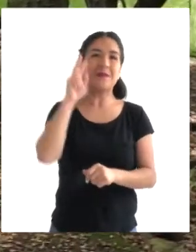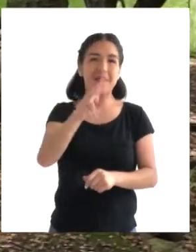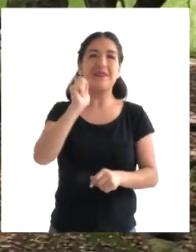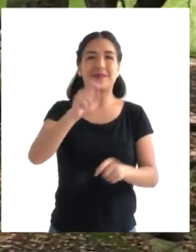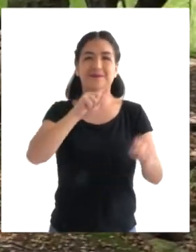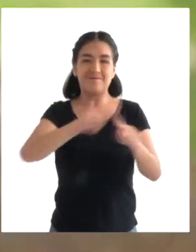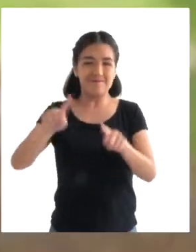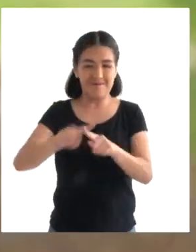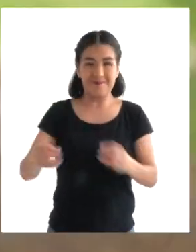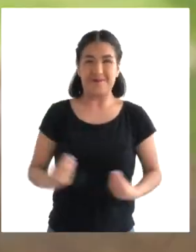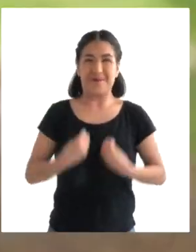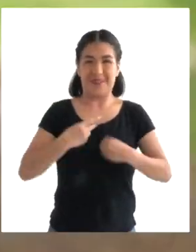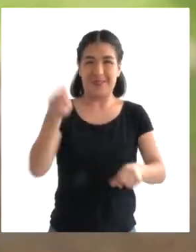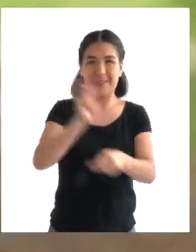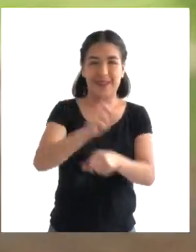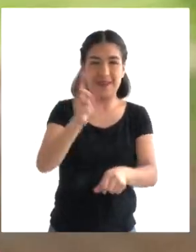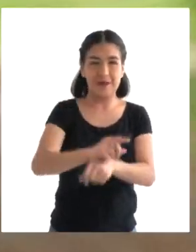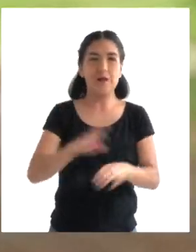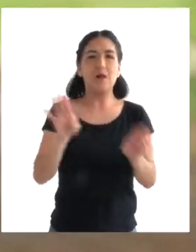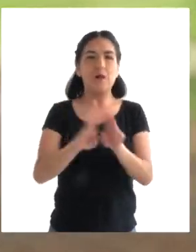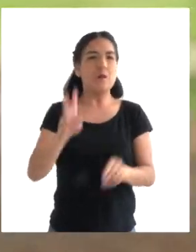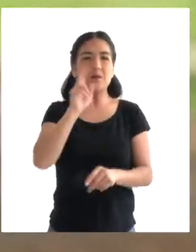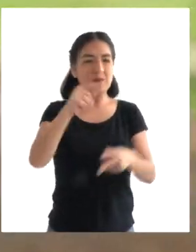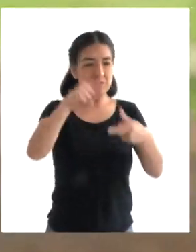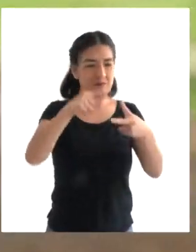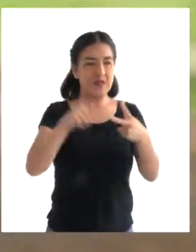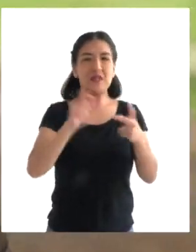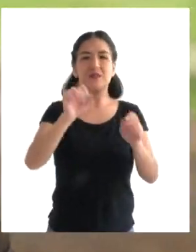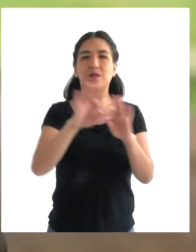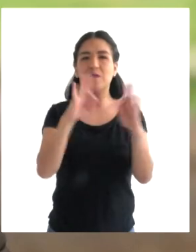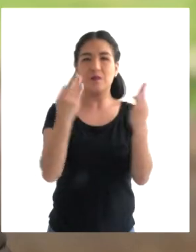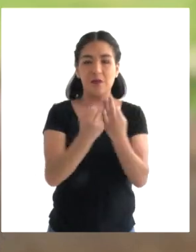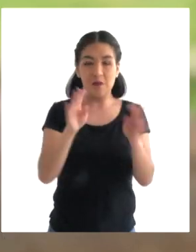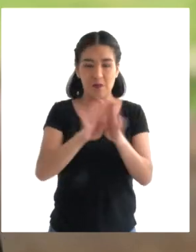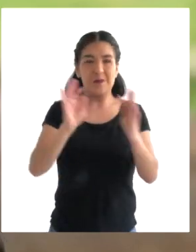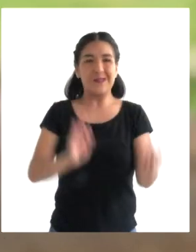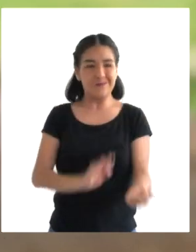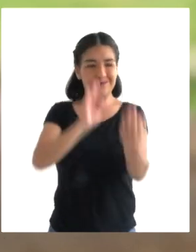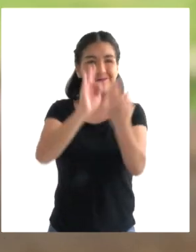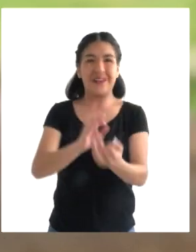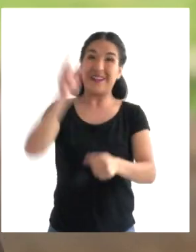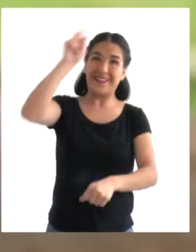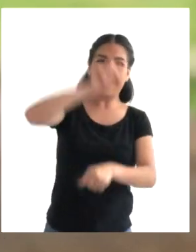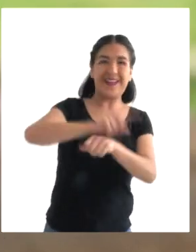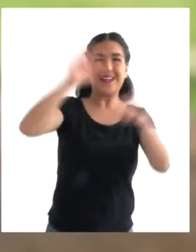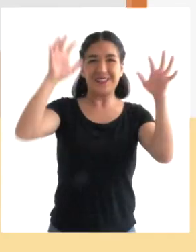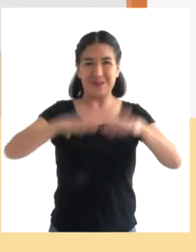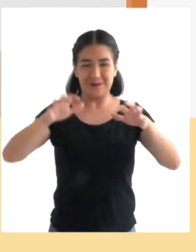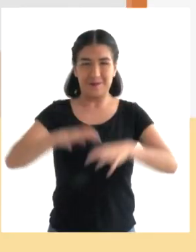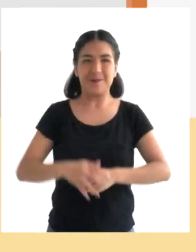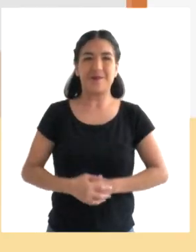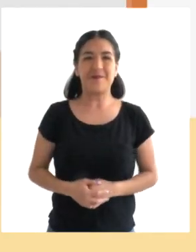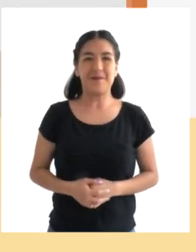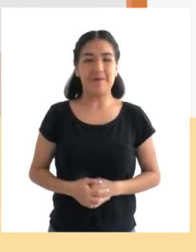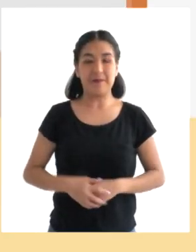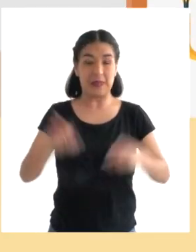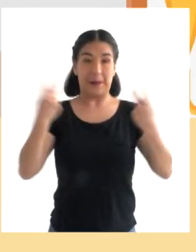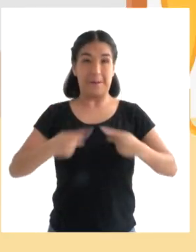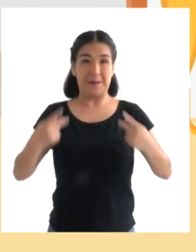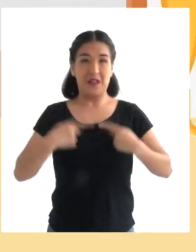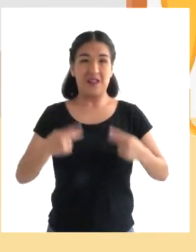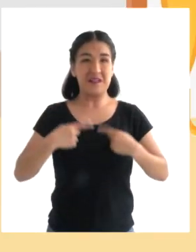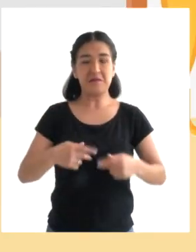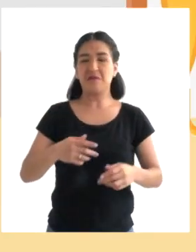vida cotidiana. Evaluemos dos formas de ser frente a un día en temporada de lluvias. Una persona